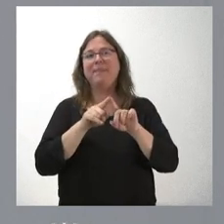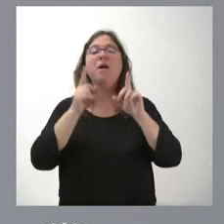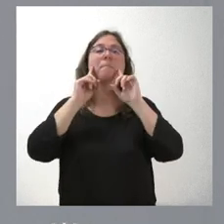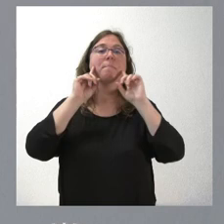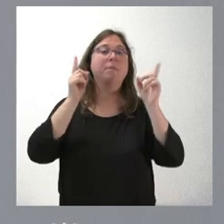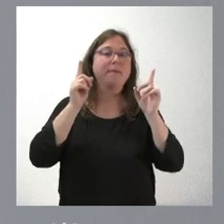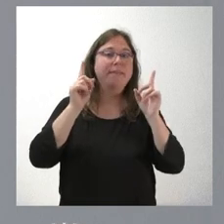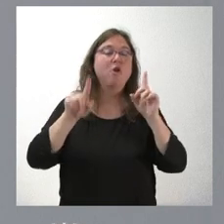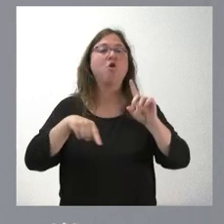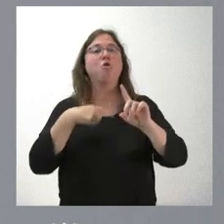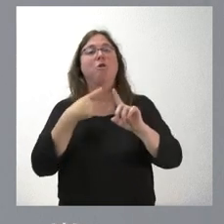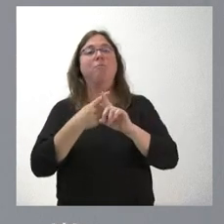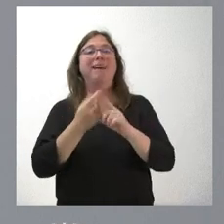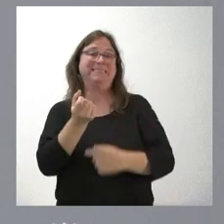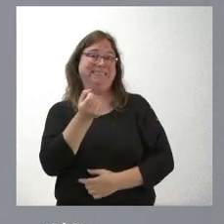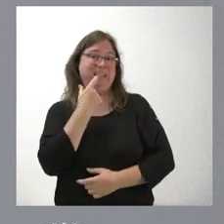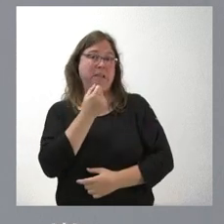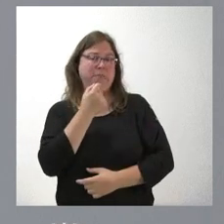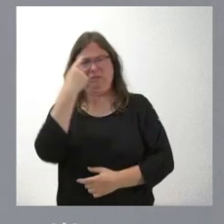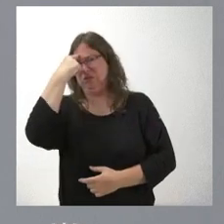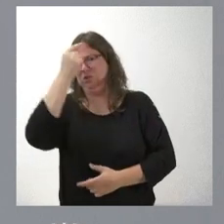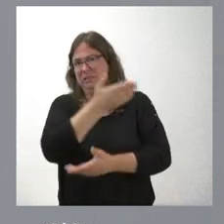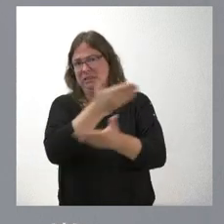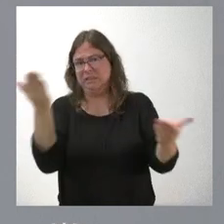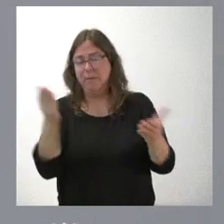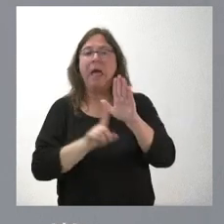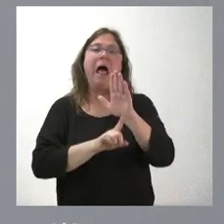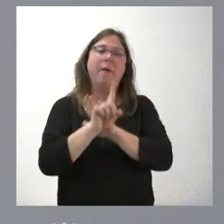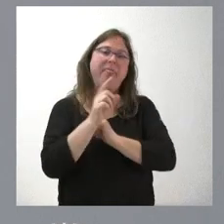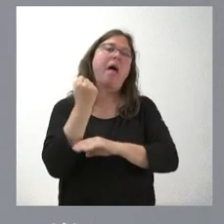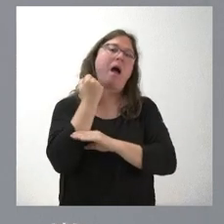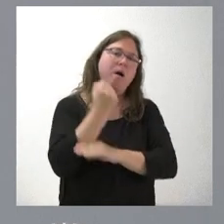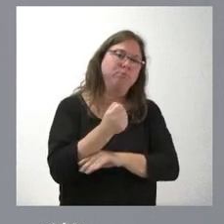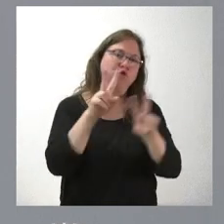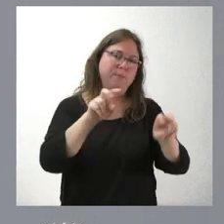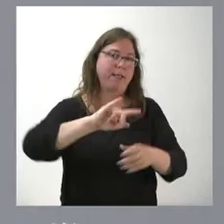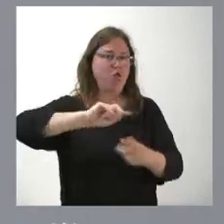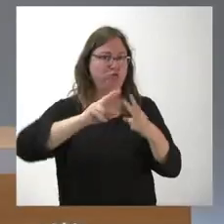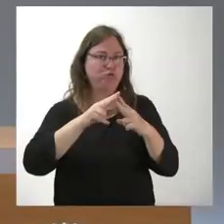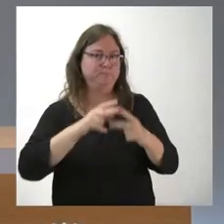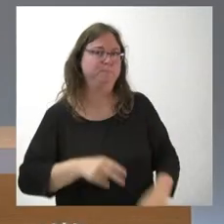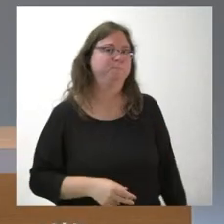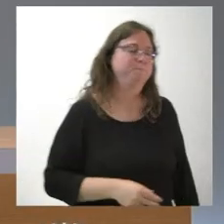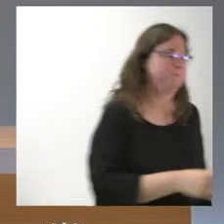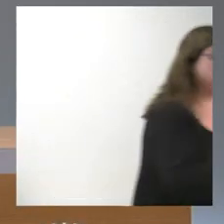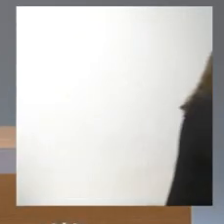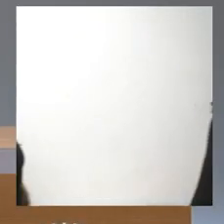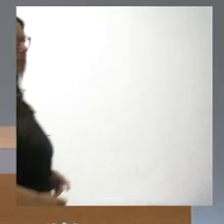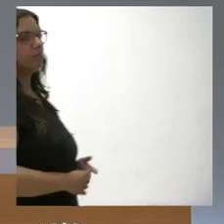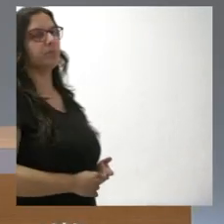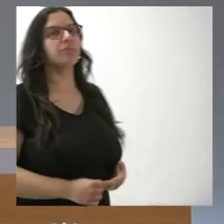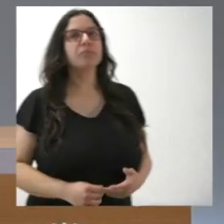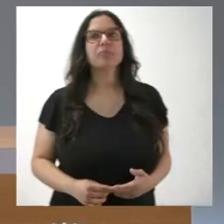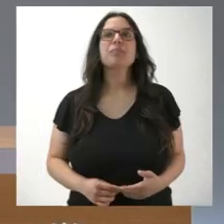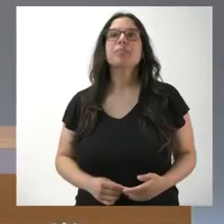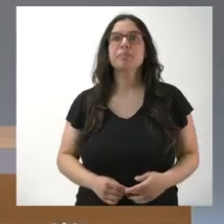prevención y los mecanismos de tratamiento son conocidos, pues habrá que ir avanzando y reforzando en ese doble aspecto. Nos trasladamos